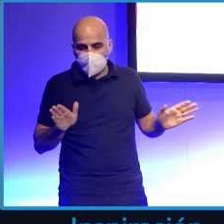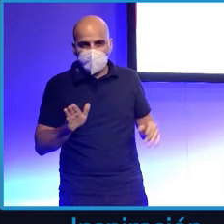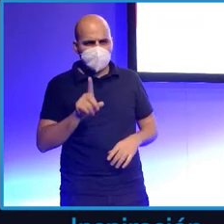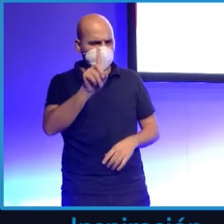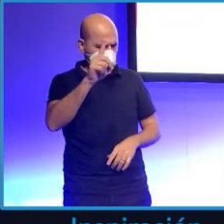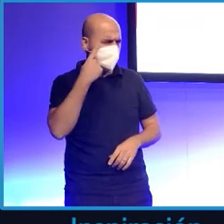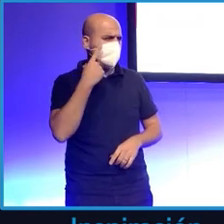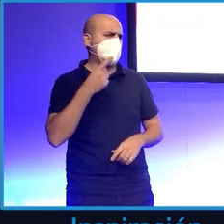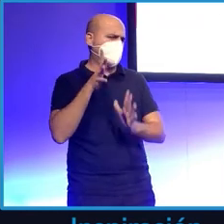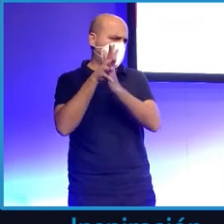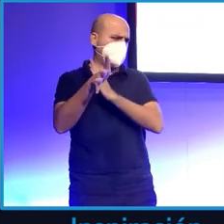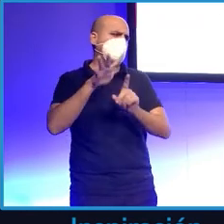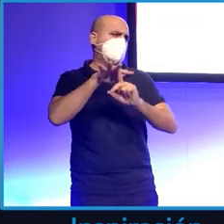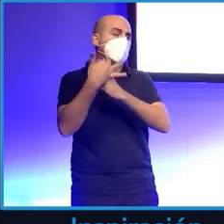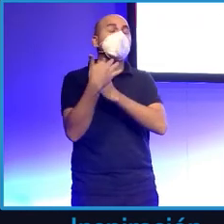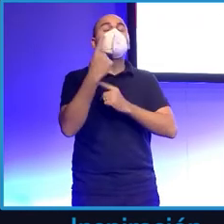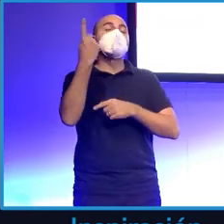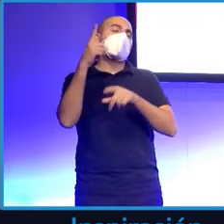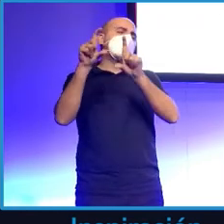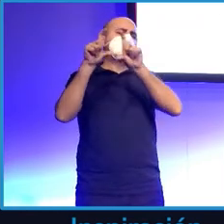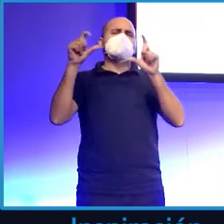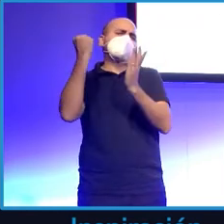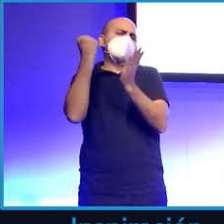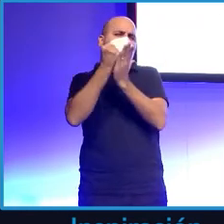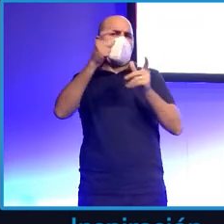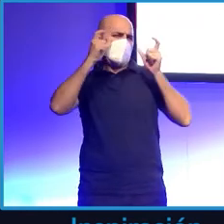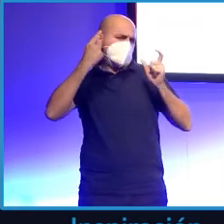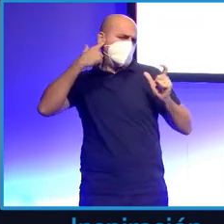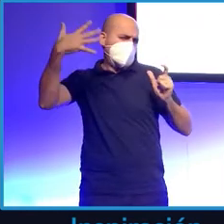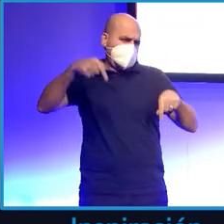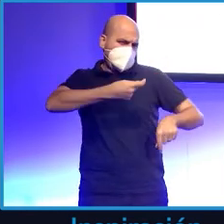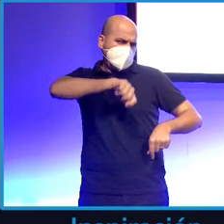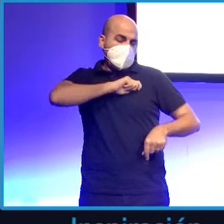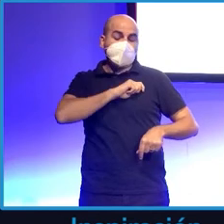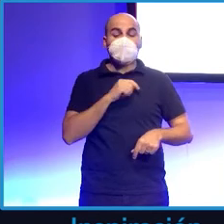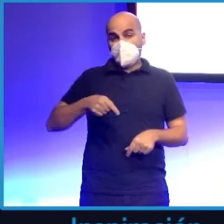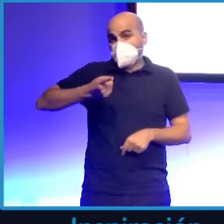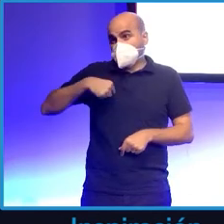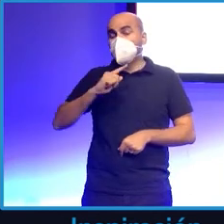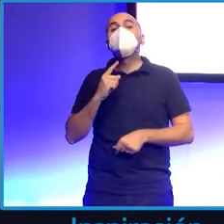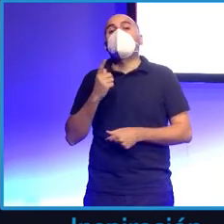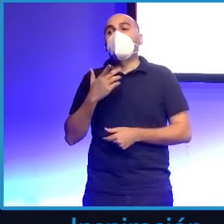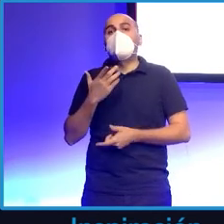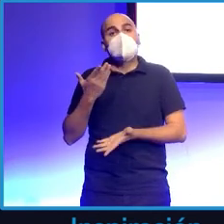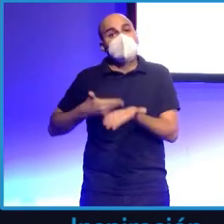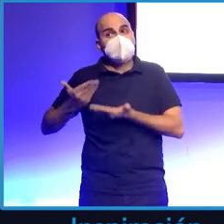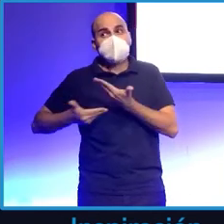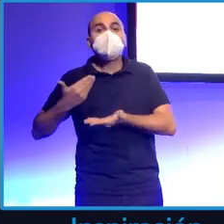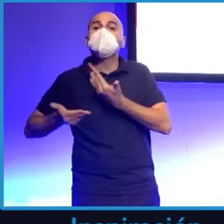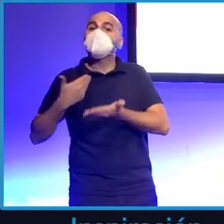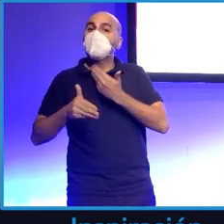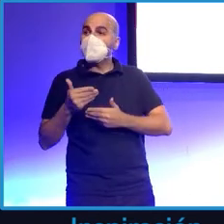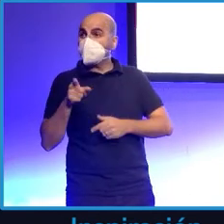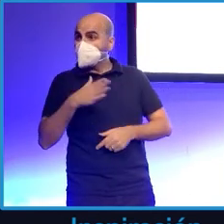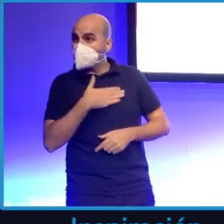conocidas tuvimos que hacerle una campaña del invi link a tres meses vistas a necesitaban posicionar por equis búsquedas teníamos tres